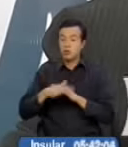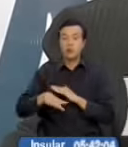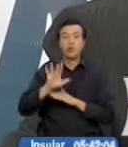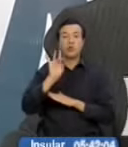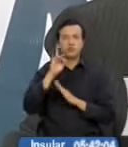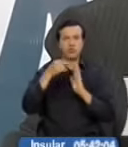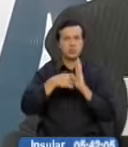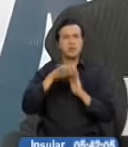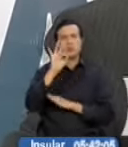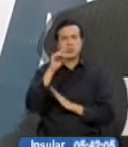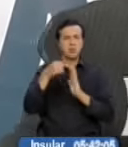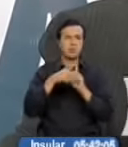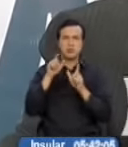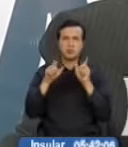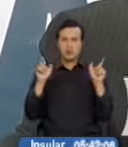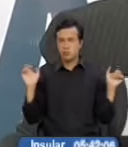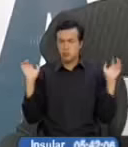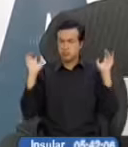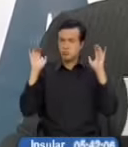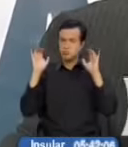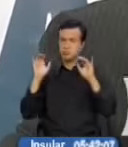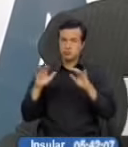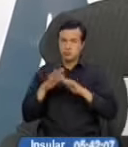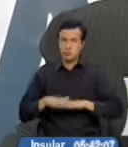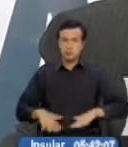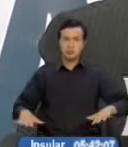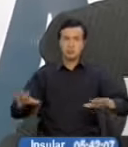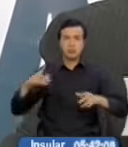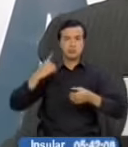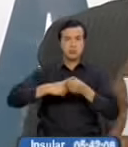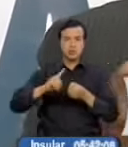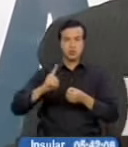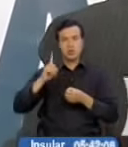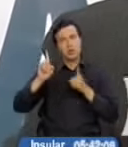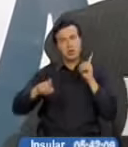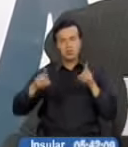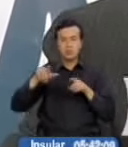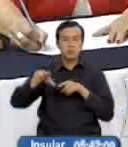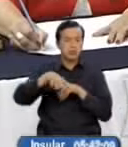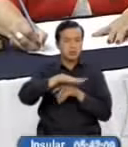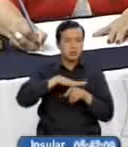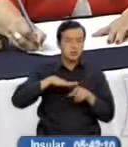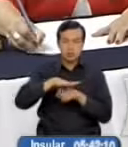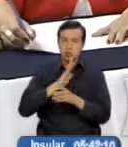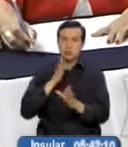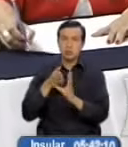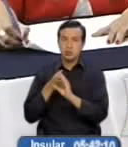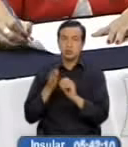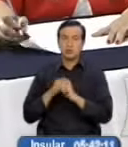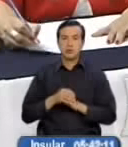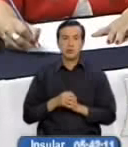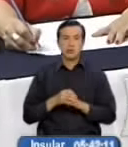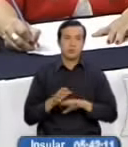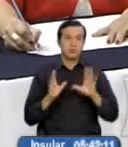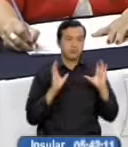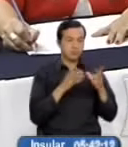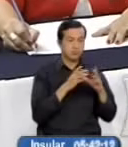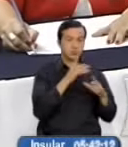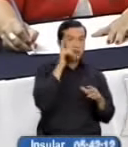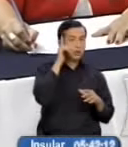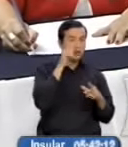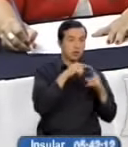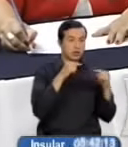8.000, 9.000 personas, solamente de aquí de la capital y sectores cercanos. De la otra orilla, dirigentes de